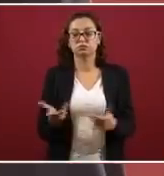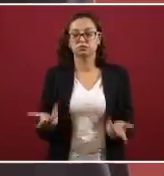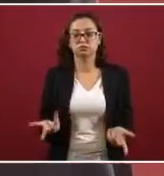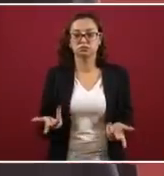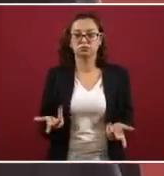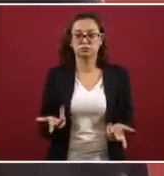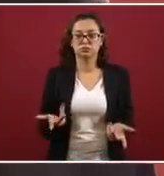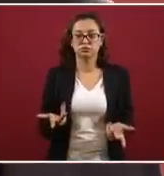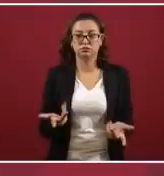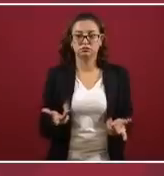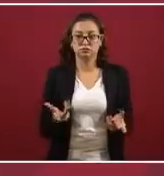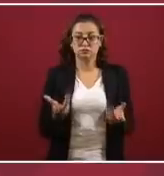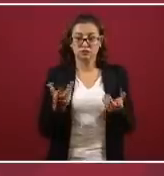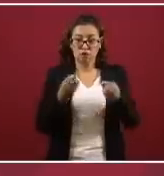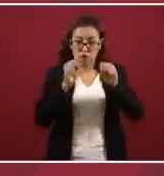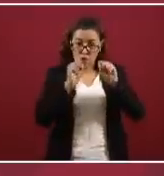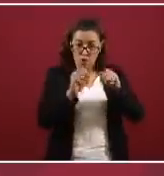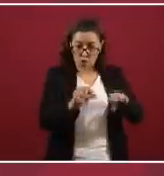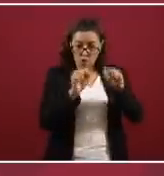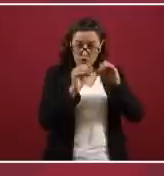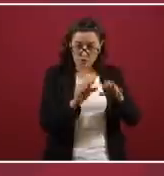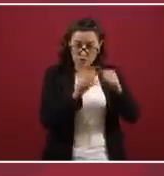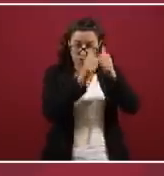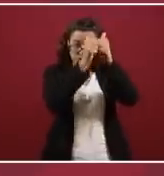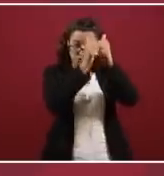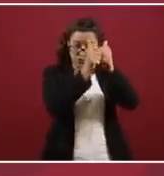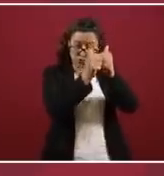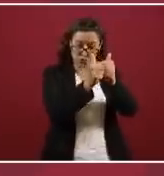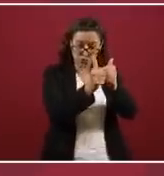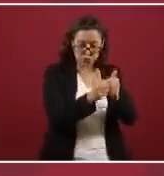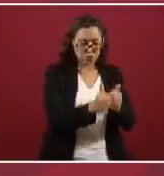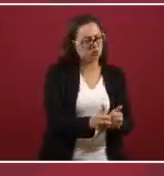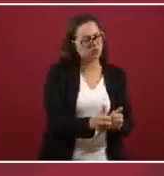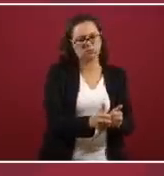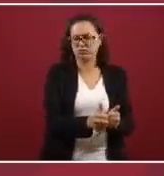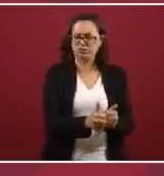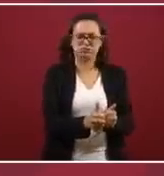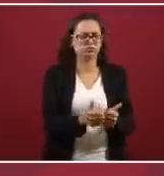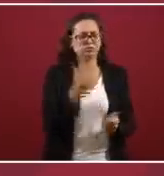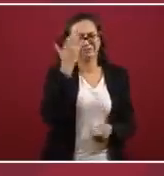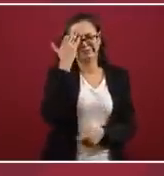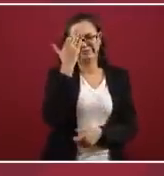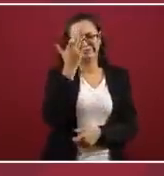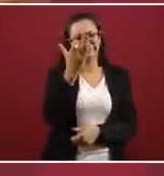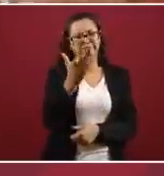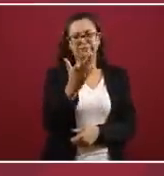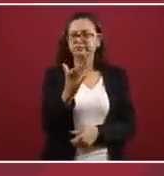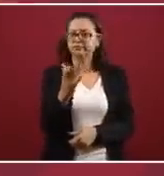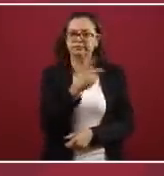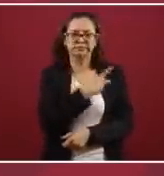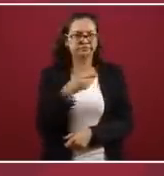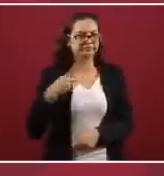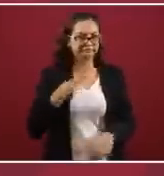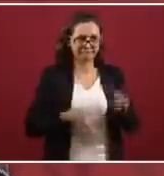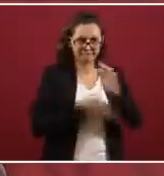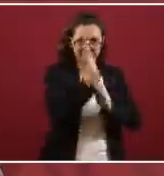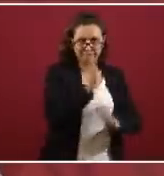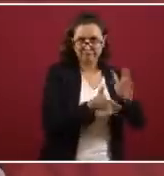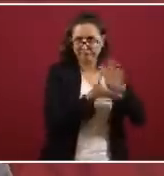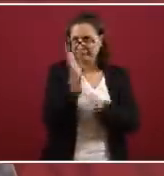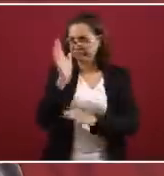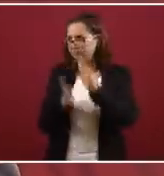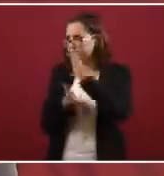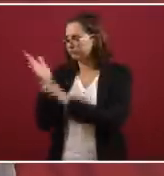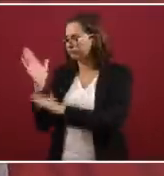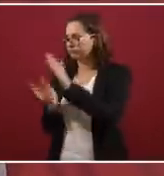tiempo en las oficinas en la Ciudad de México, que estemos en